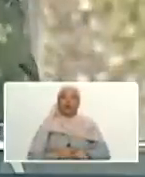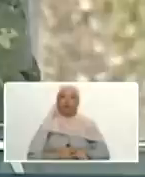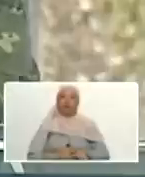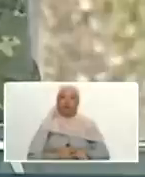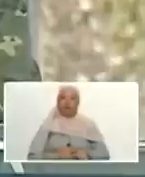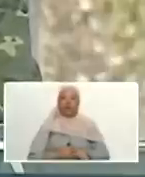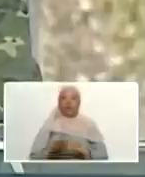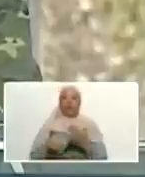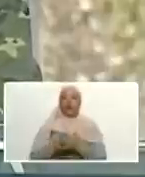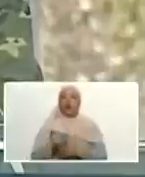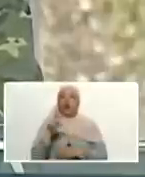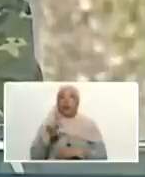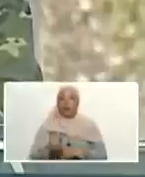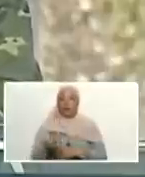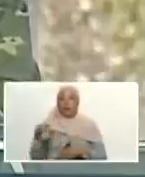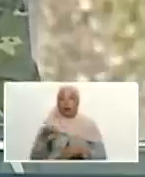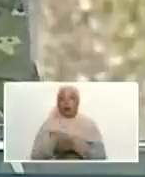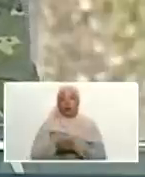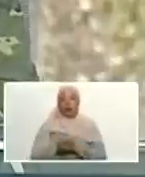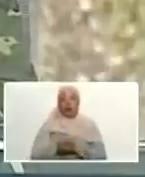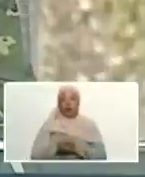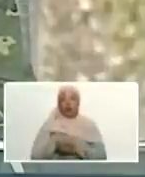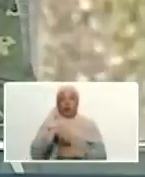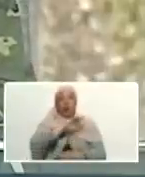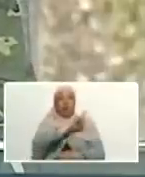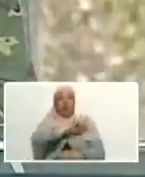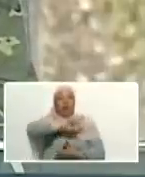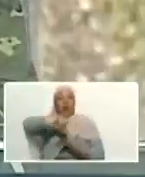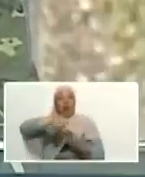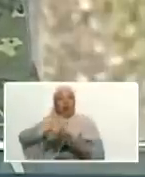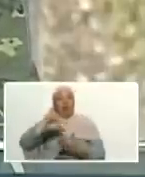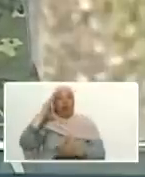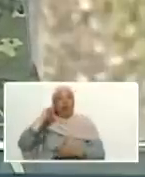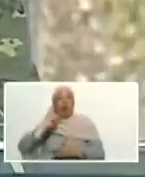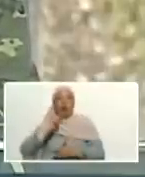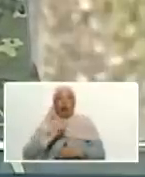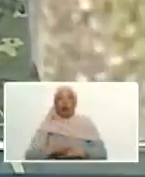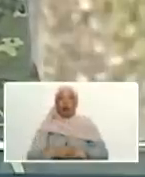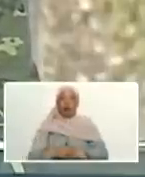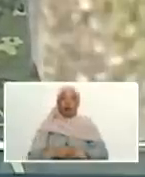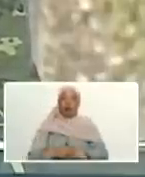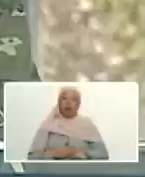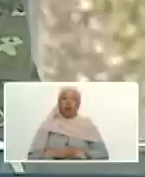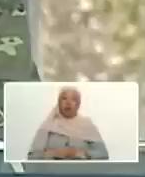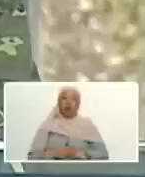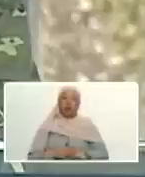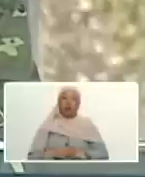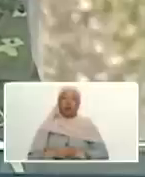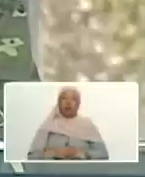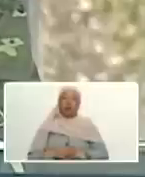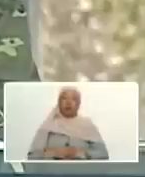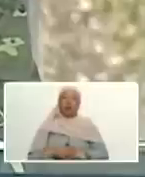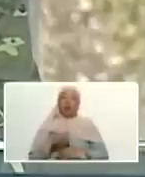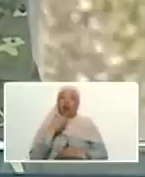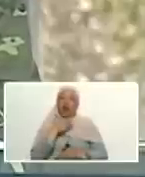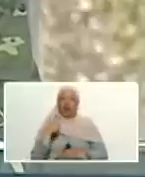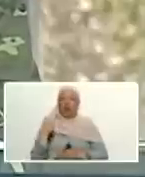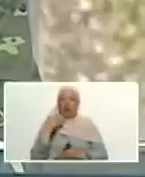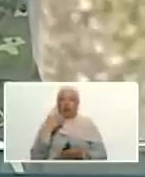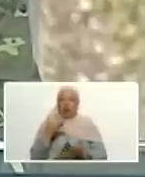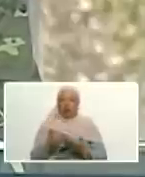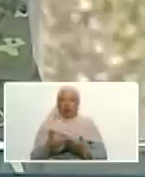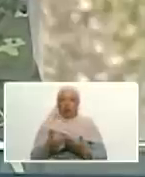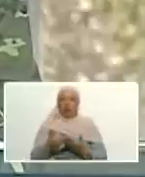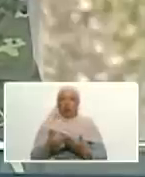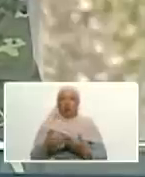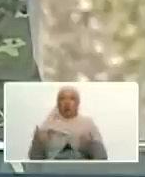Y allí también está la mano de la Fuerza Armada Nacional Bolivariana. Quiero agradecer el